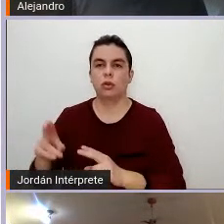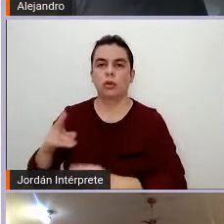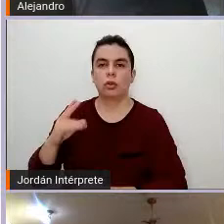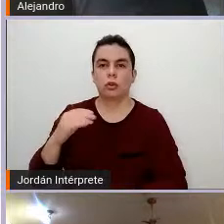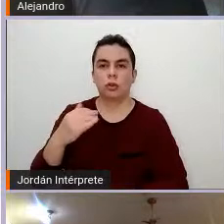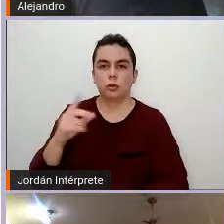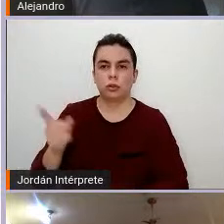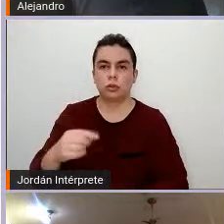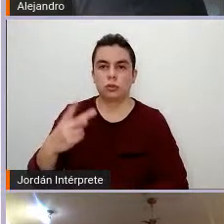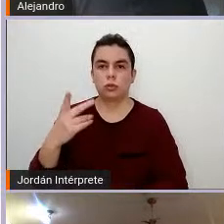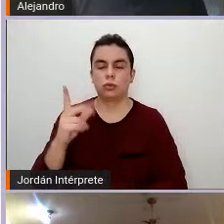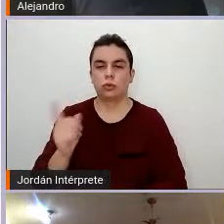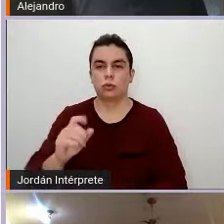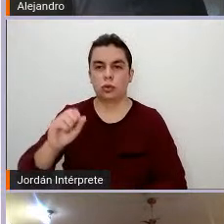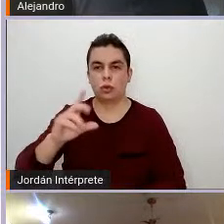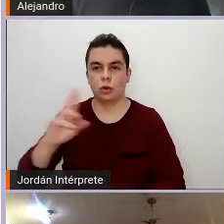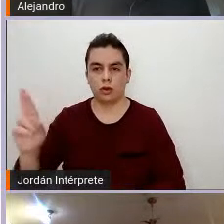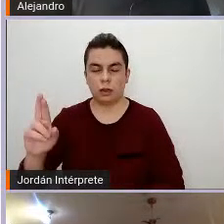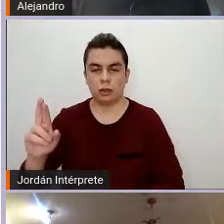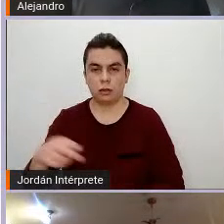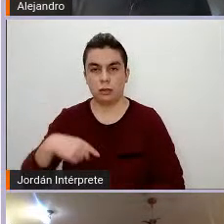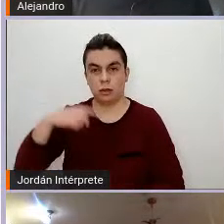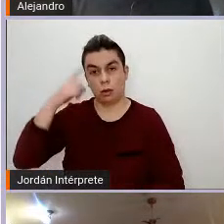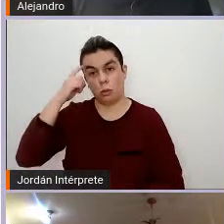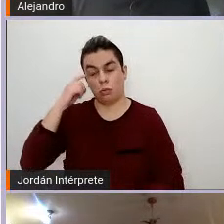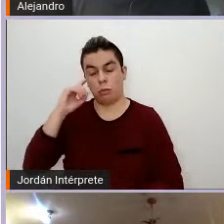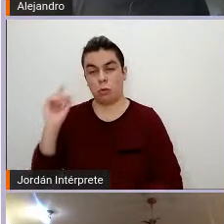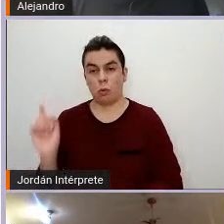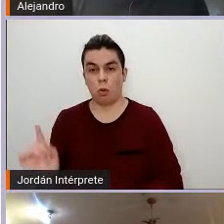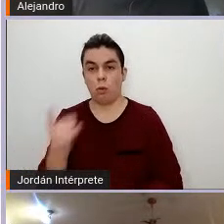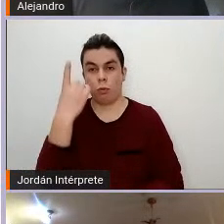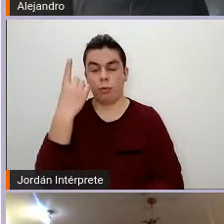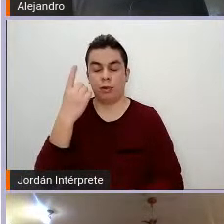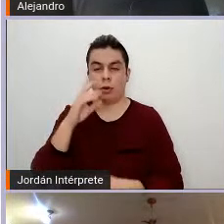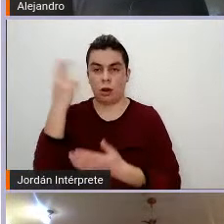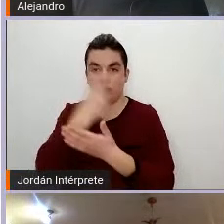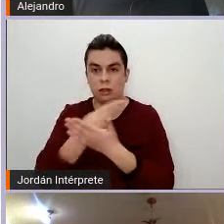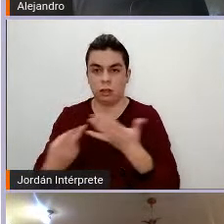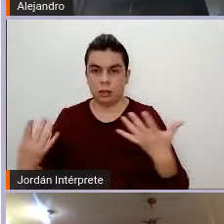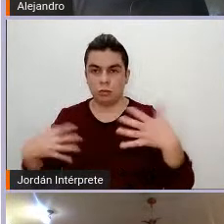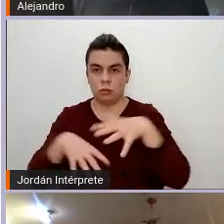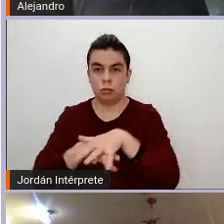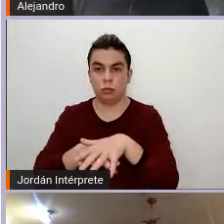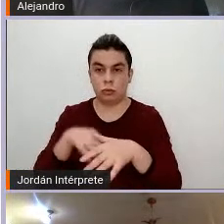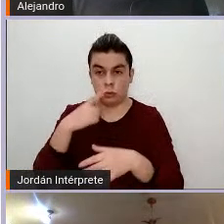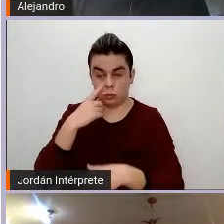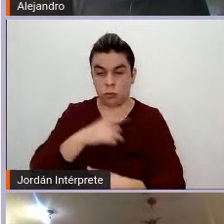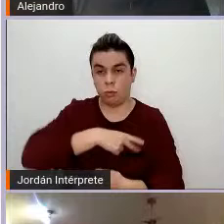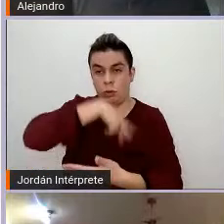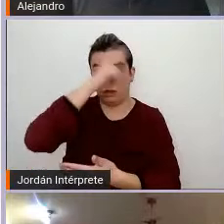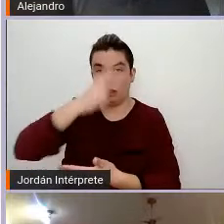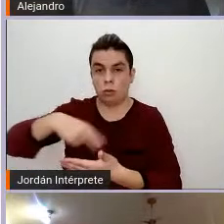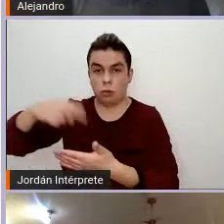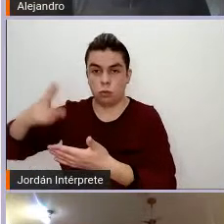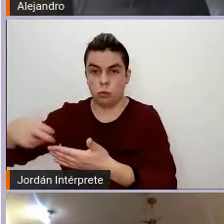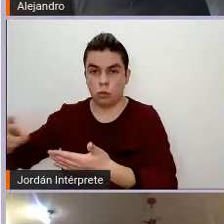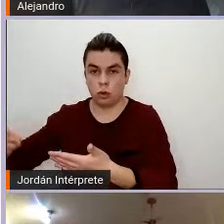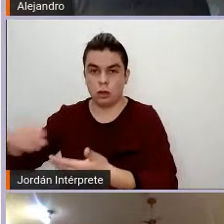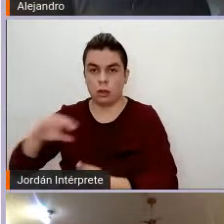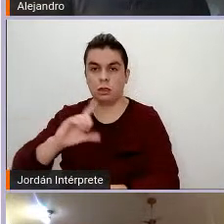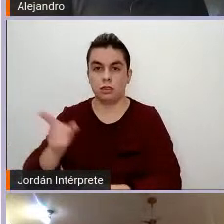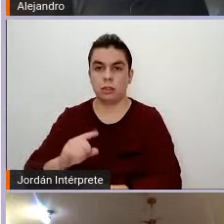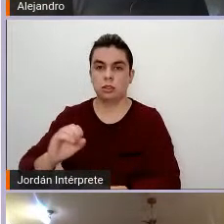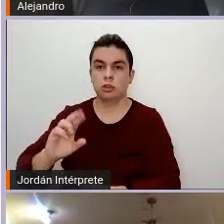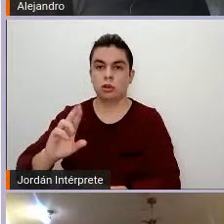artistas interdisciplinarios surgidos en la región. Muchas de sus pinturas de Solar contienen elementos